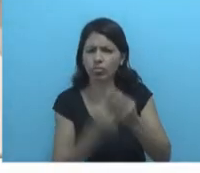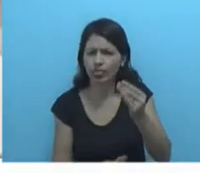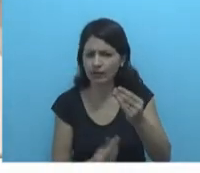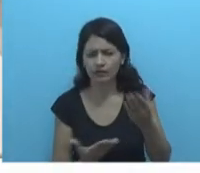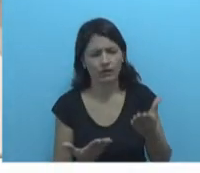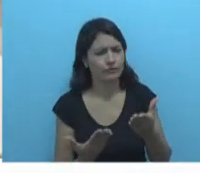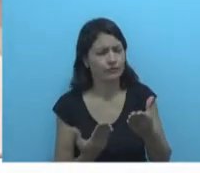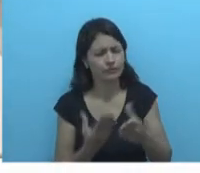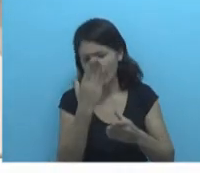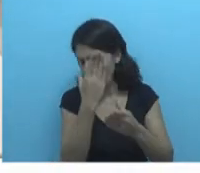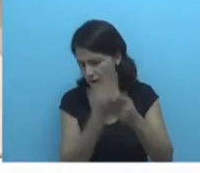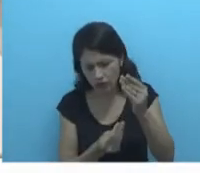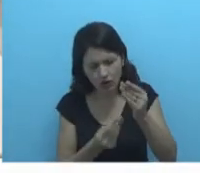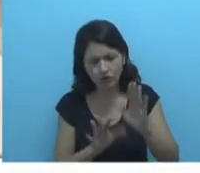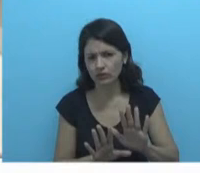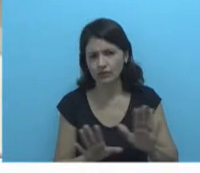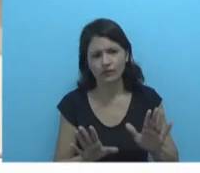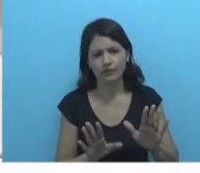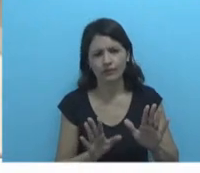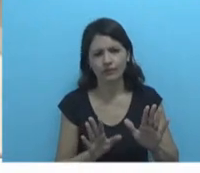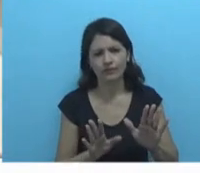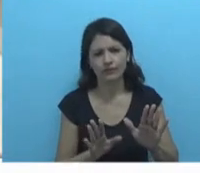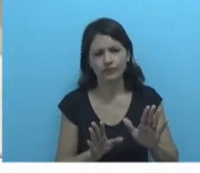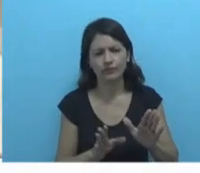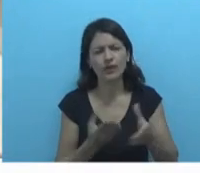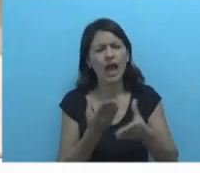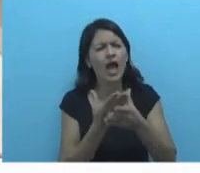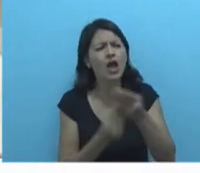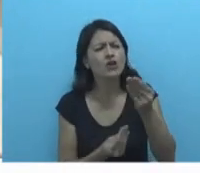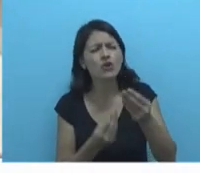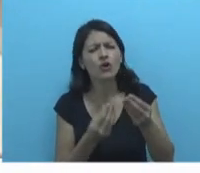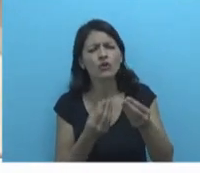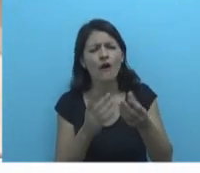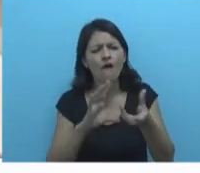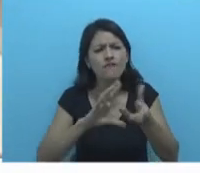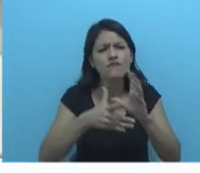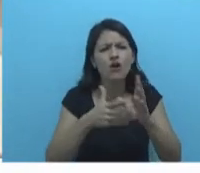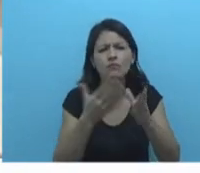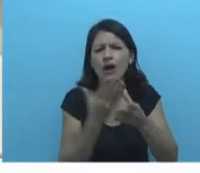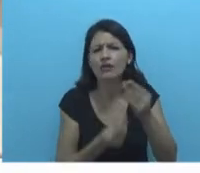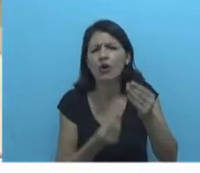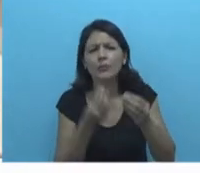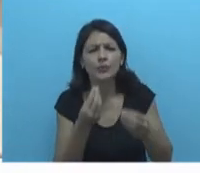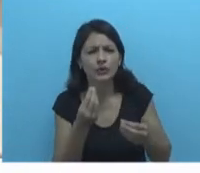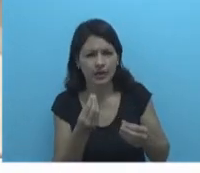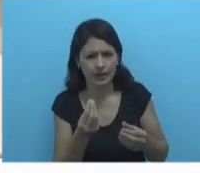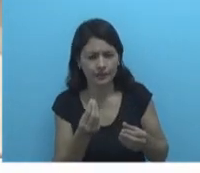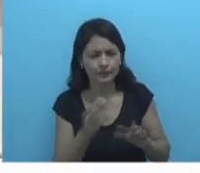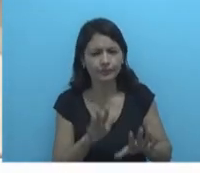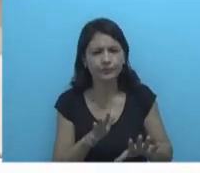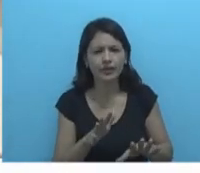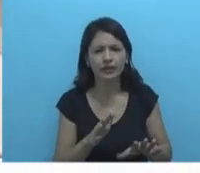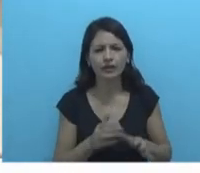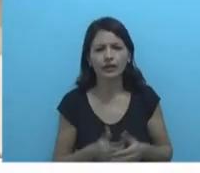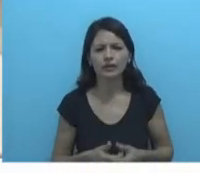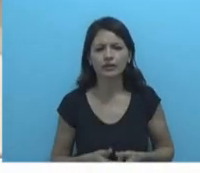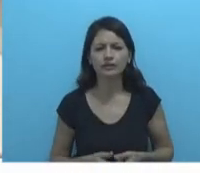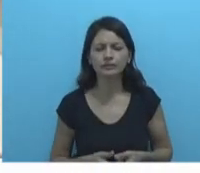es un error de procedimiento. Un error de diagnóstico porque claramente entendemos y